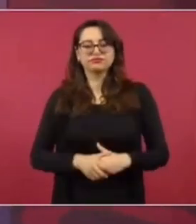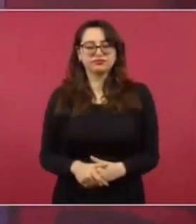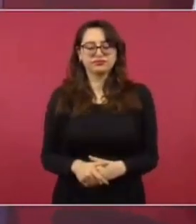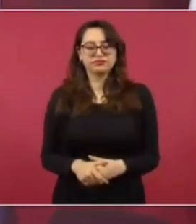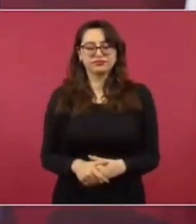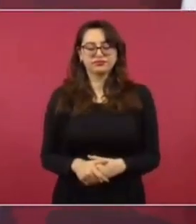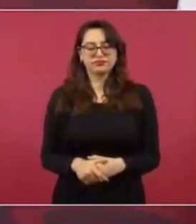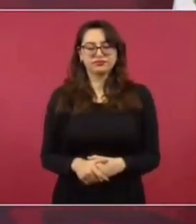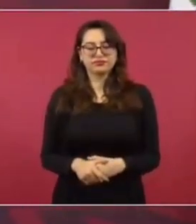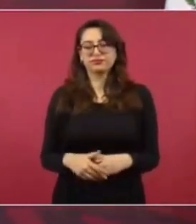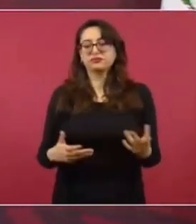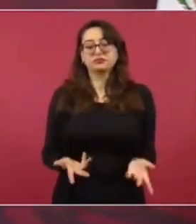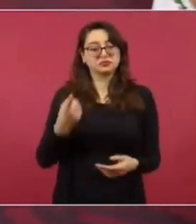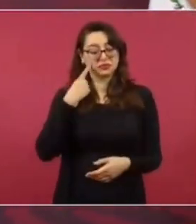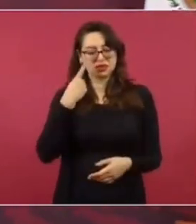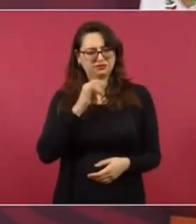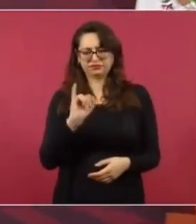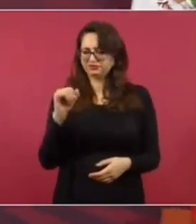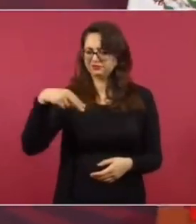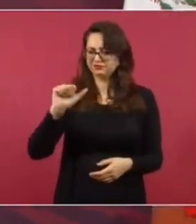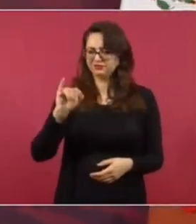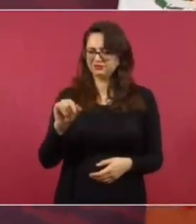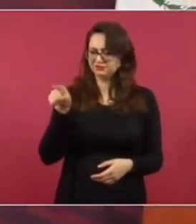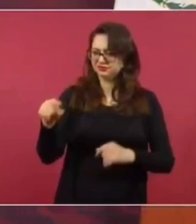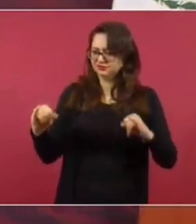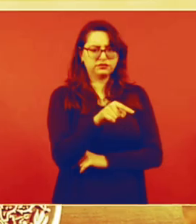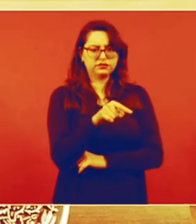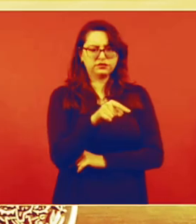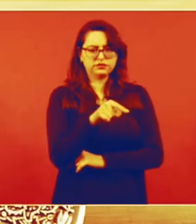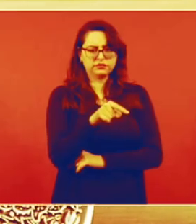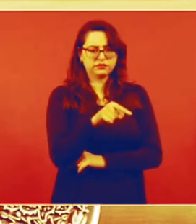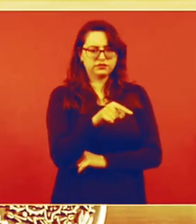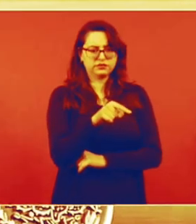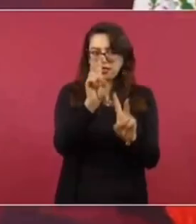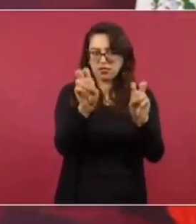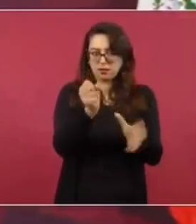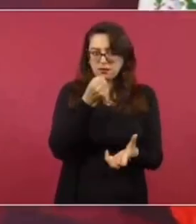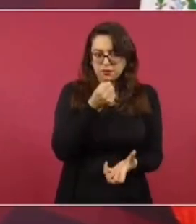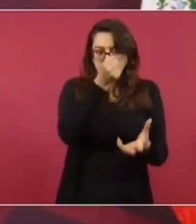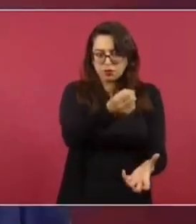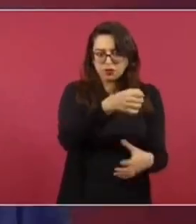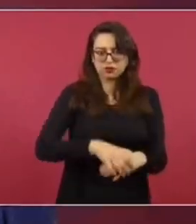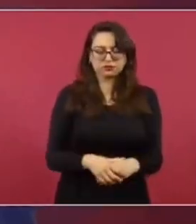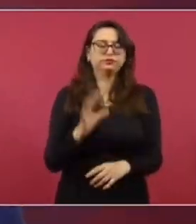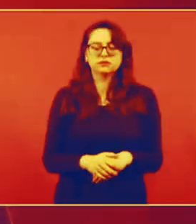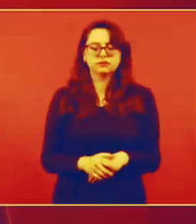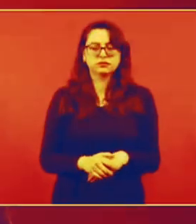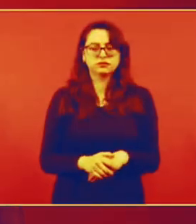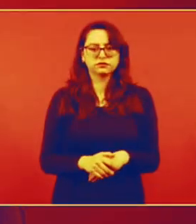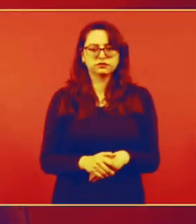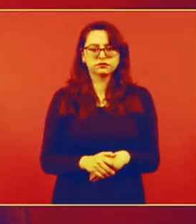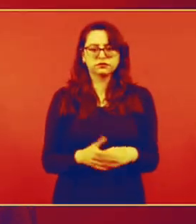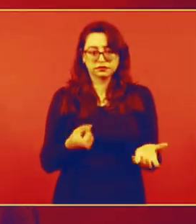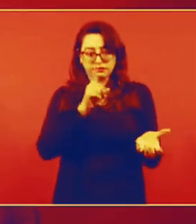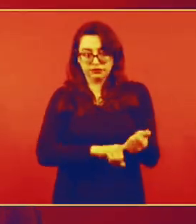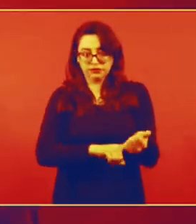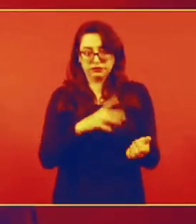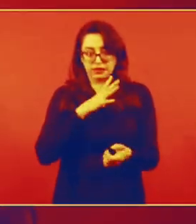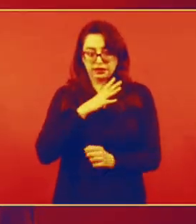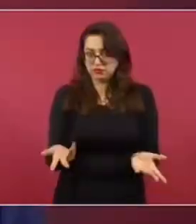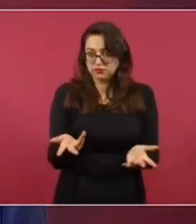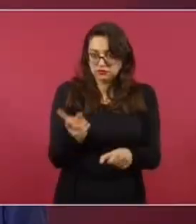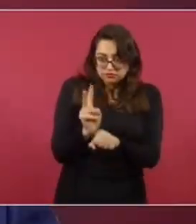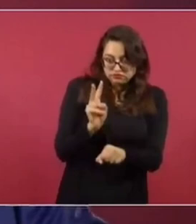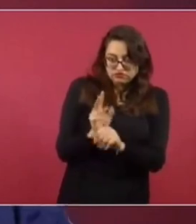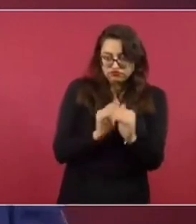que es que esa función la absorba el Poder Legislativo, en este caso la Cámara de Diputados, y la Auditoría Superior de la